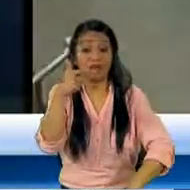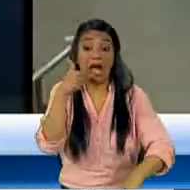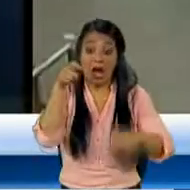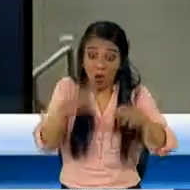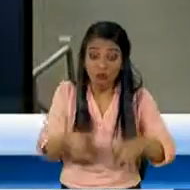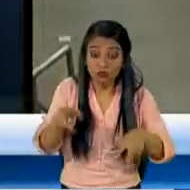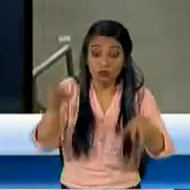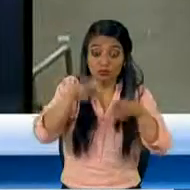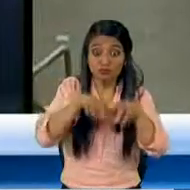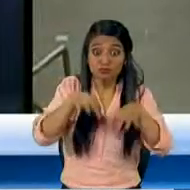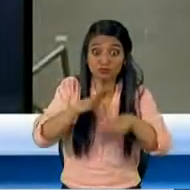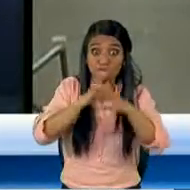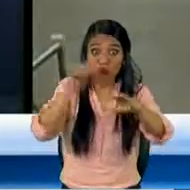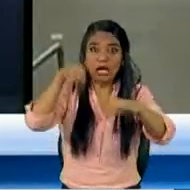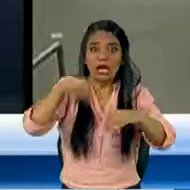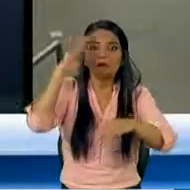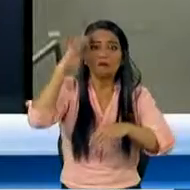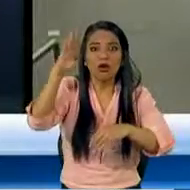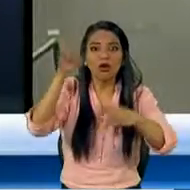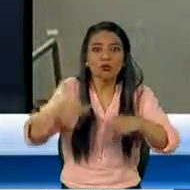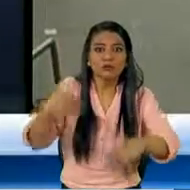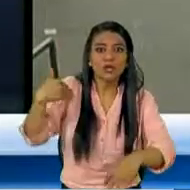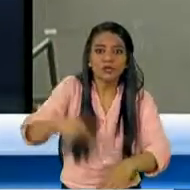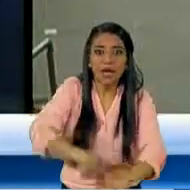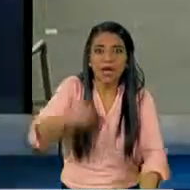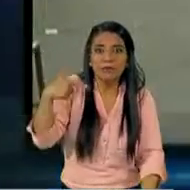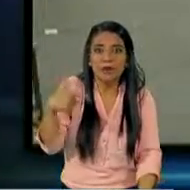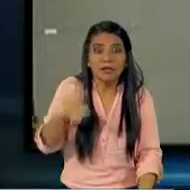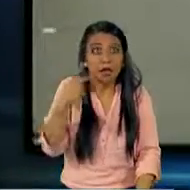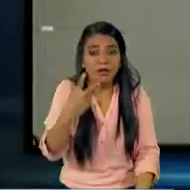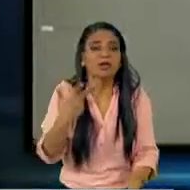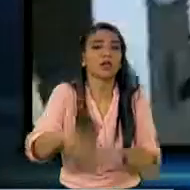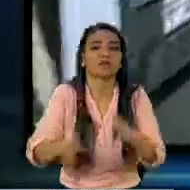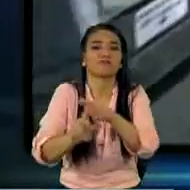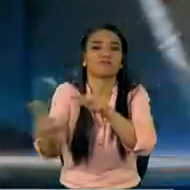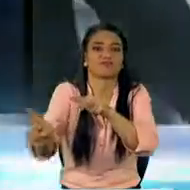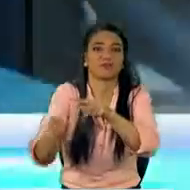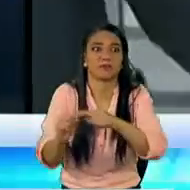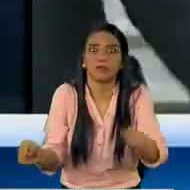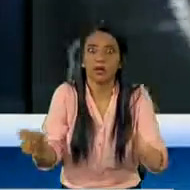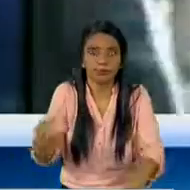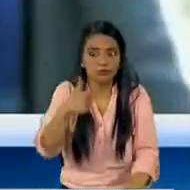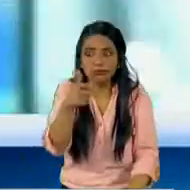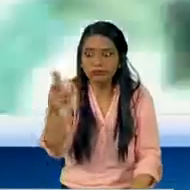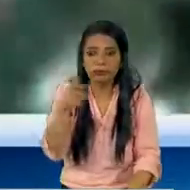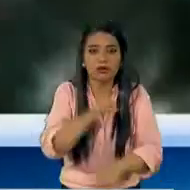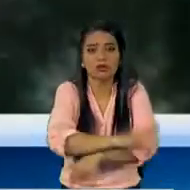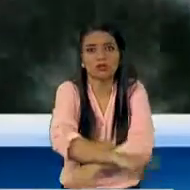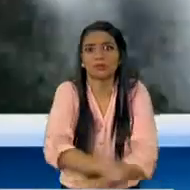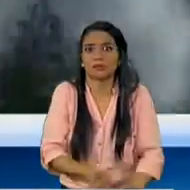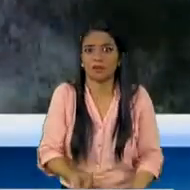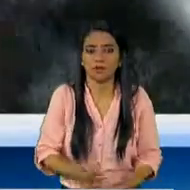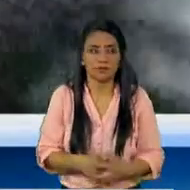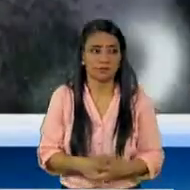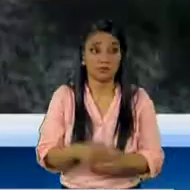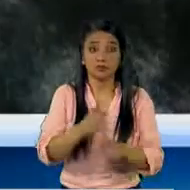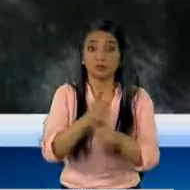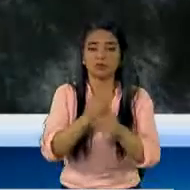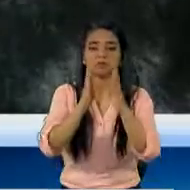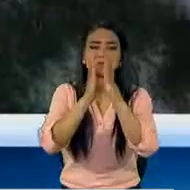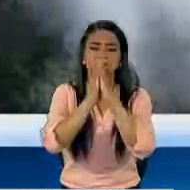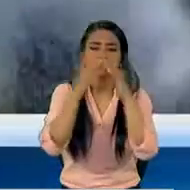era, y él tenía un arma también, como lo vieron a él, se bajaron. Y si no, venían a robarnos a todos. Exigen entonces